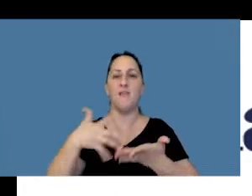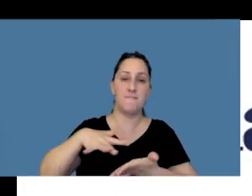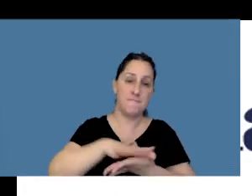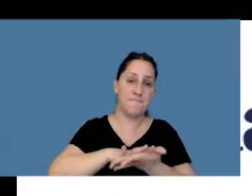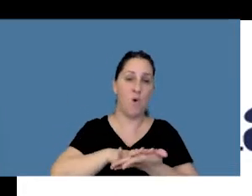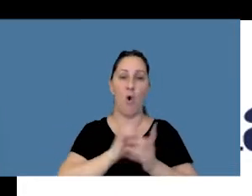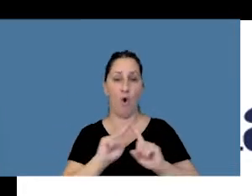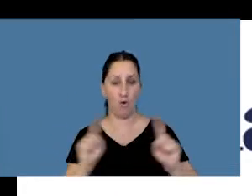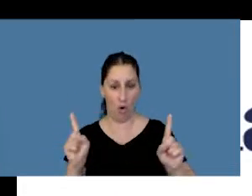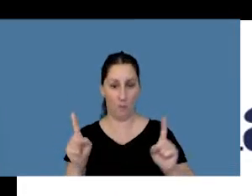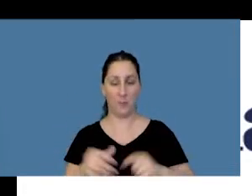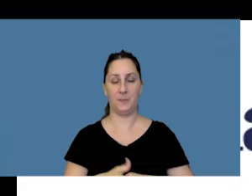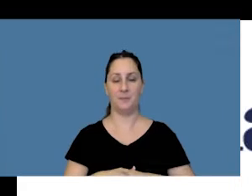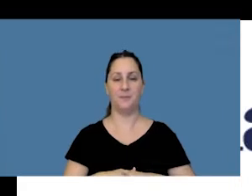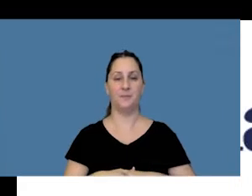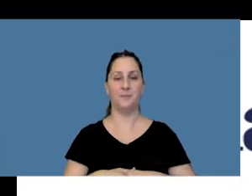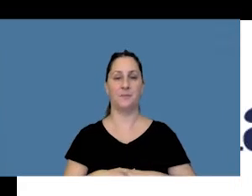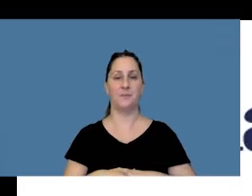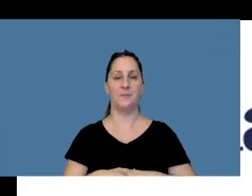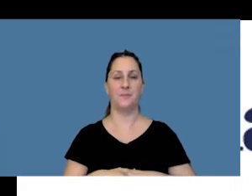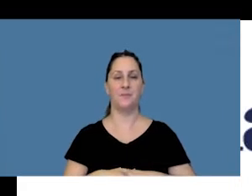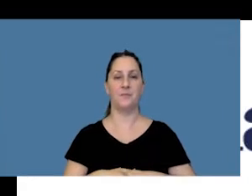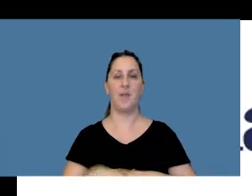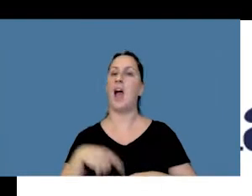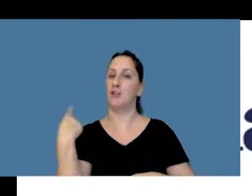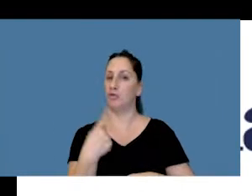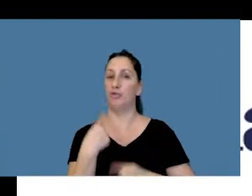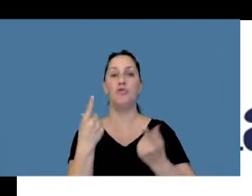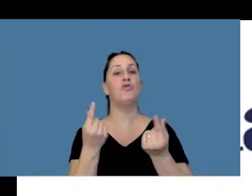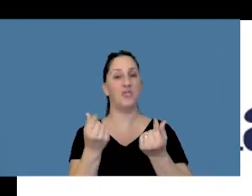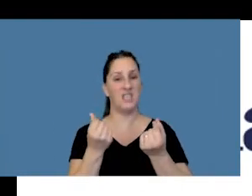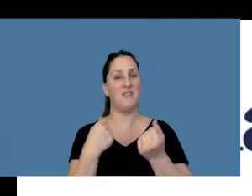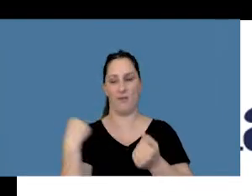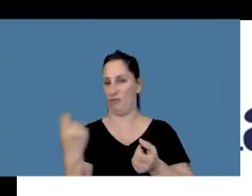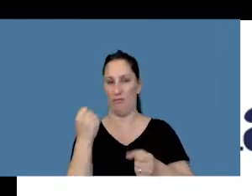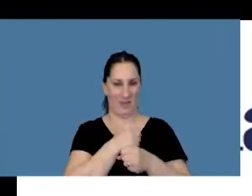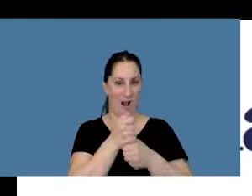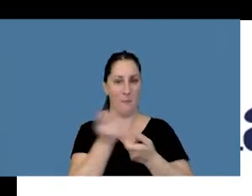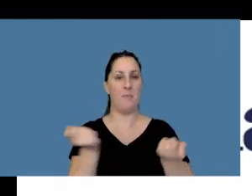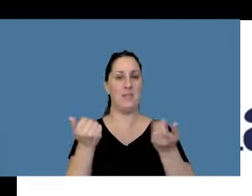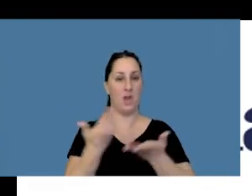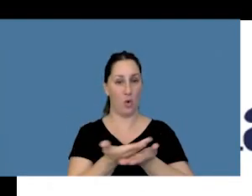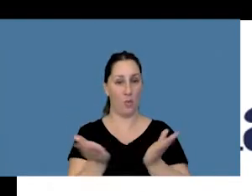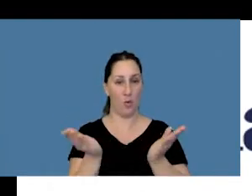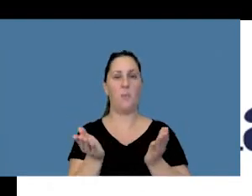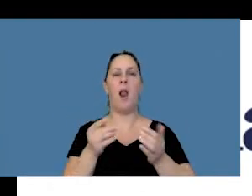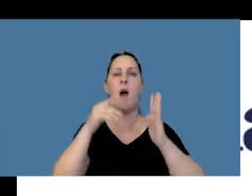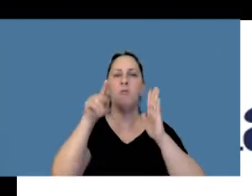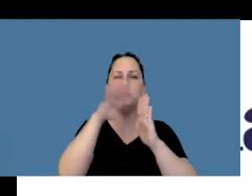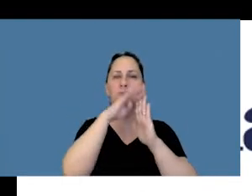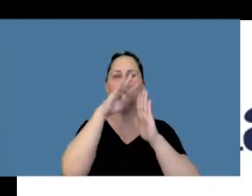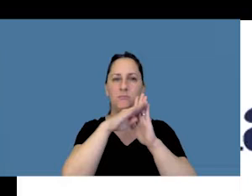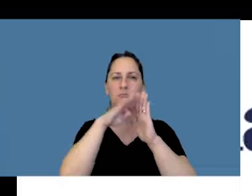resolutivo, que nos sirven a nosotros como funcionarios para establecer